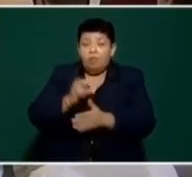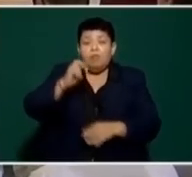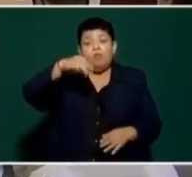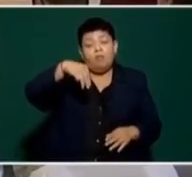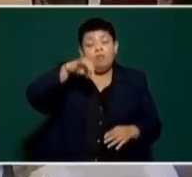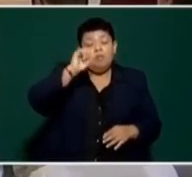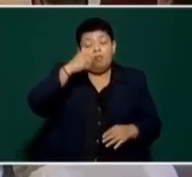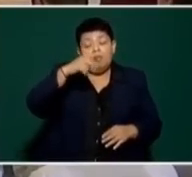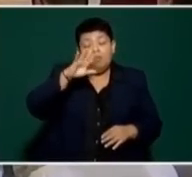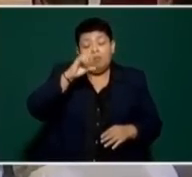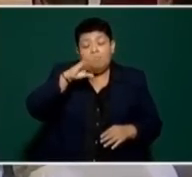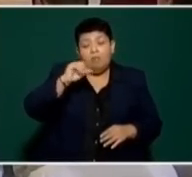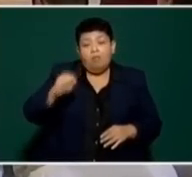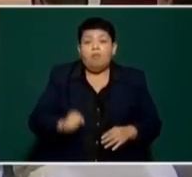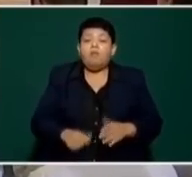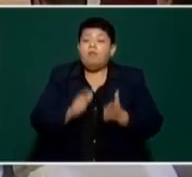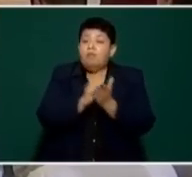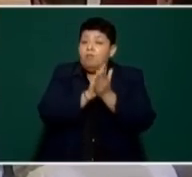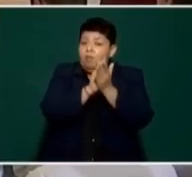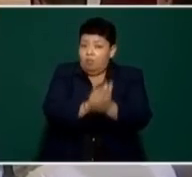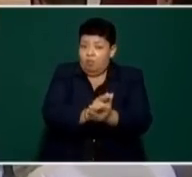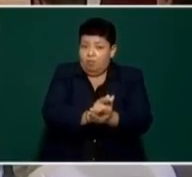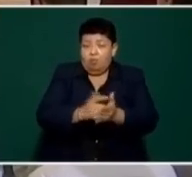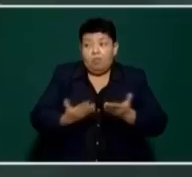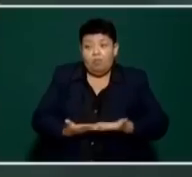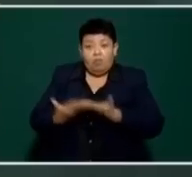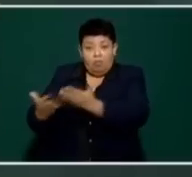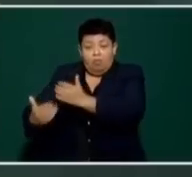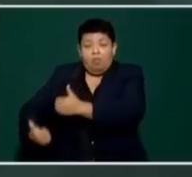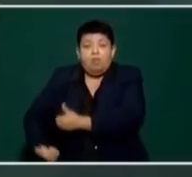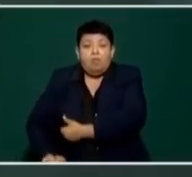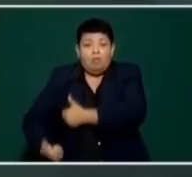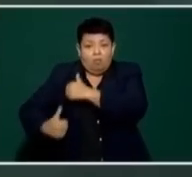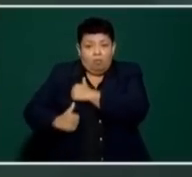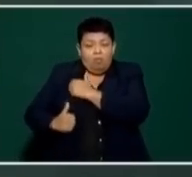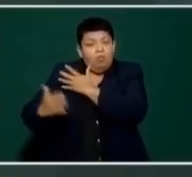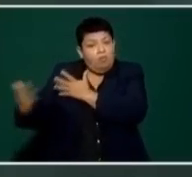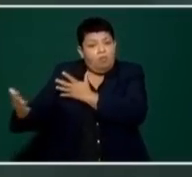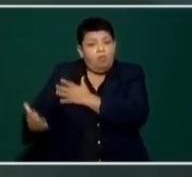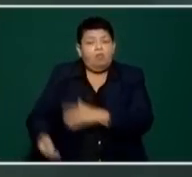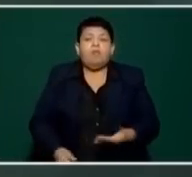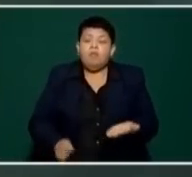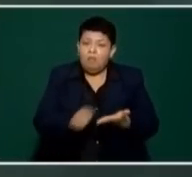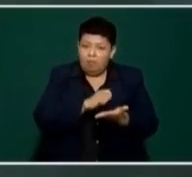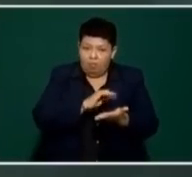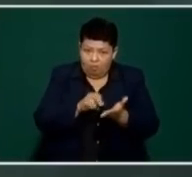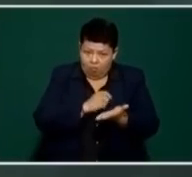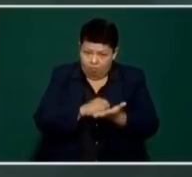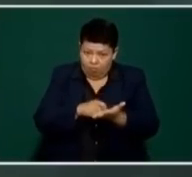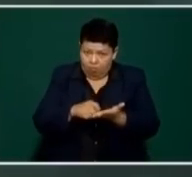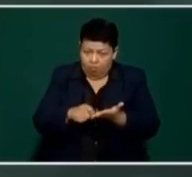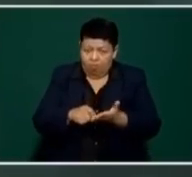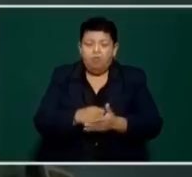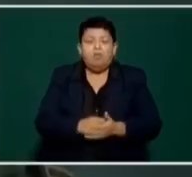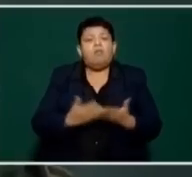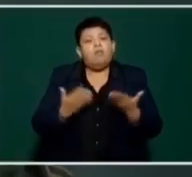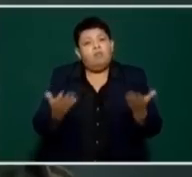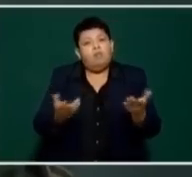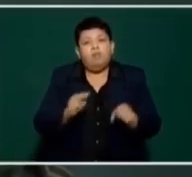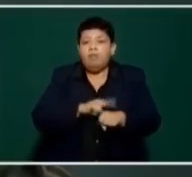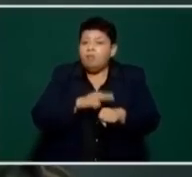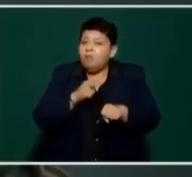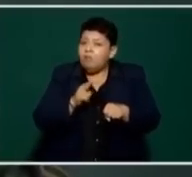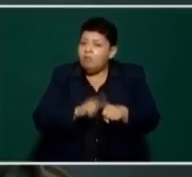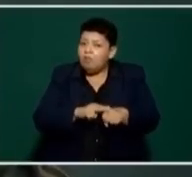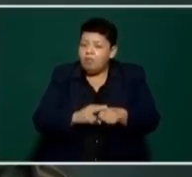los detenemos, los ponemos a disposición de las autoridades para que hagan su trámite normal que debe de hacerse, o